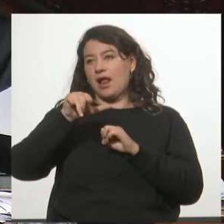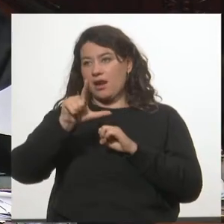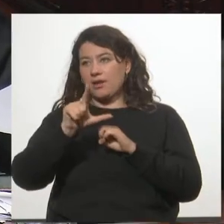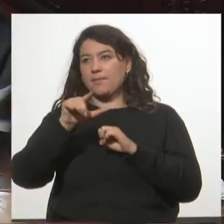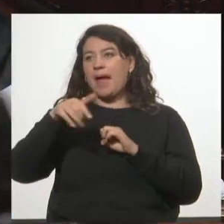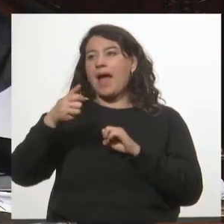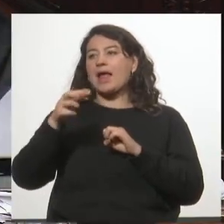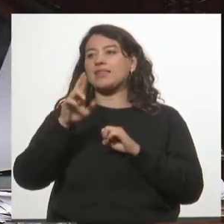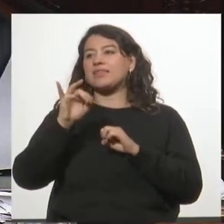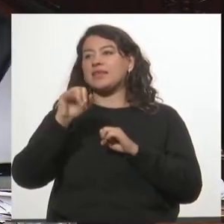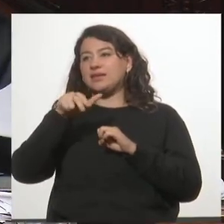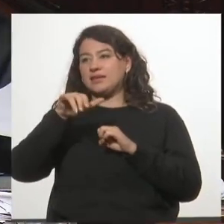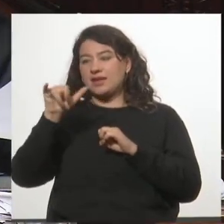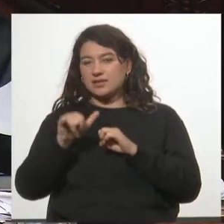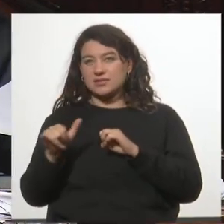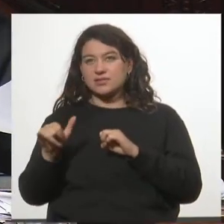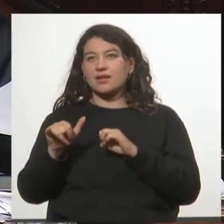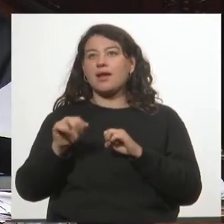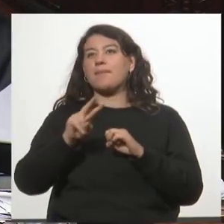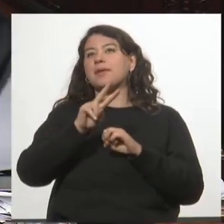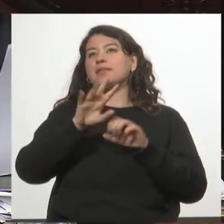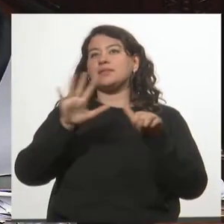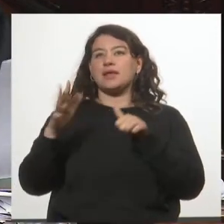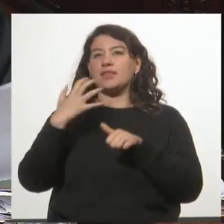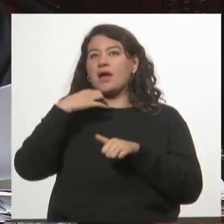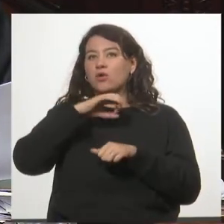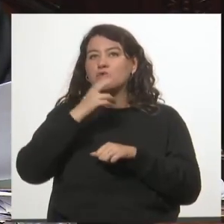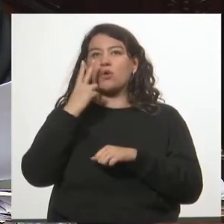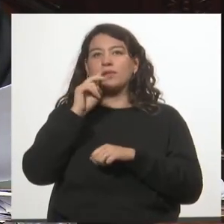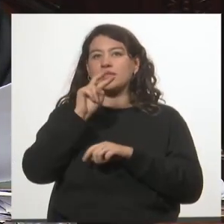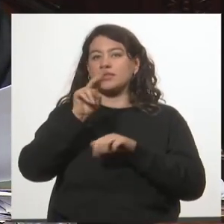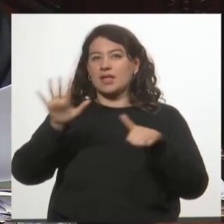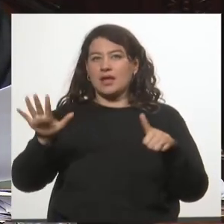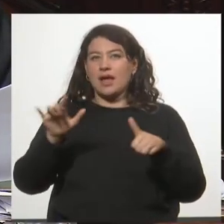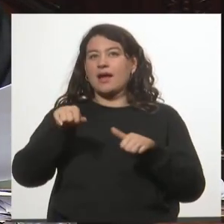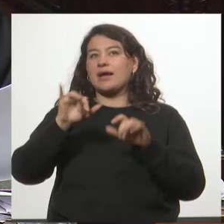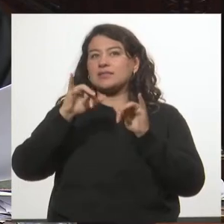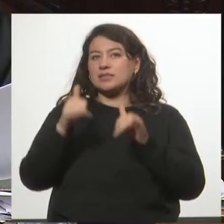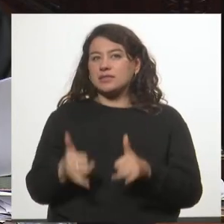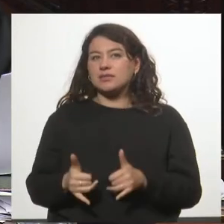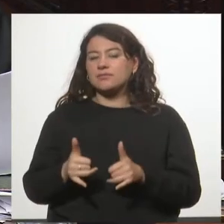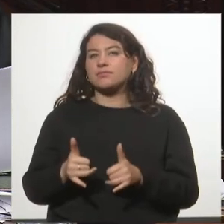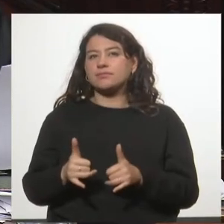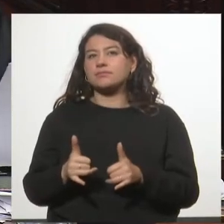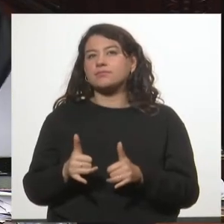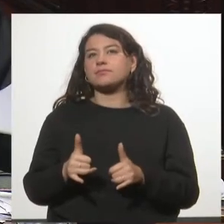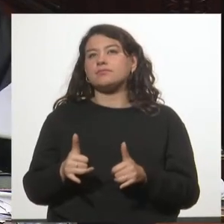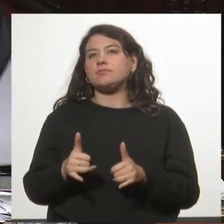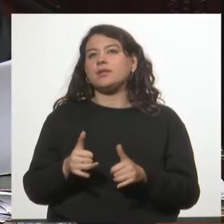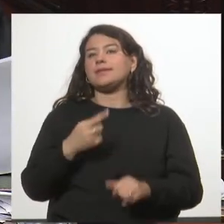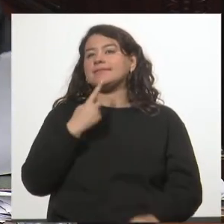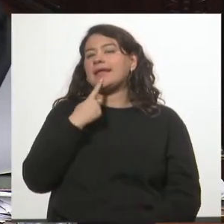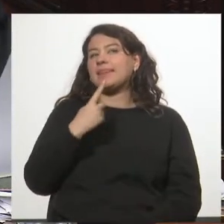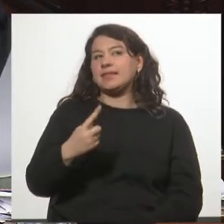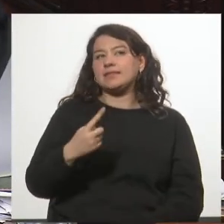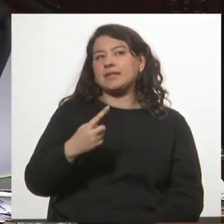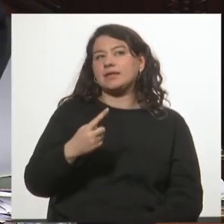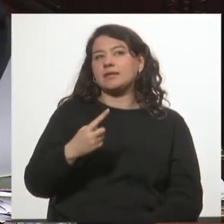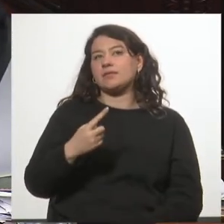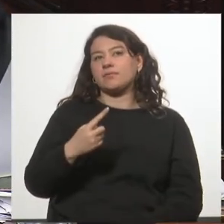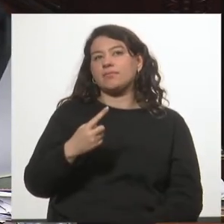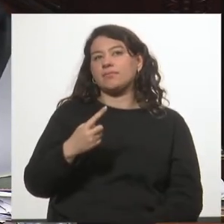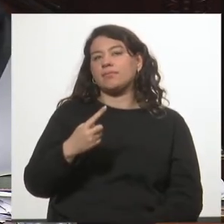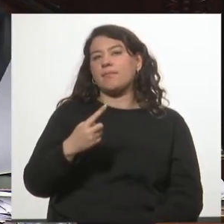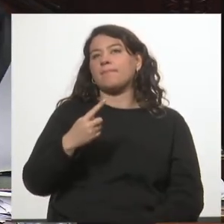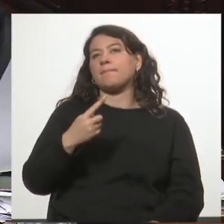22 de agosto del 16 y aquí si se hace mención a los